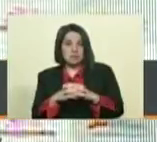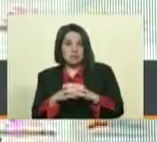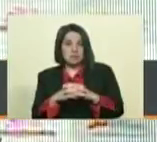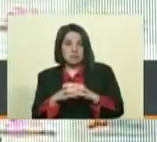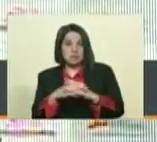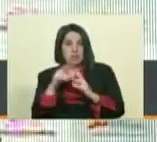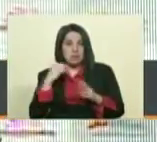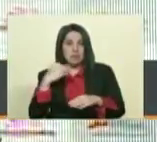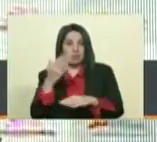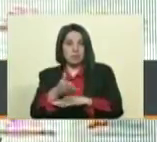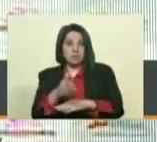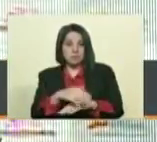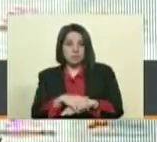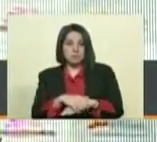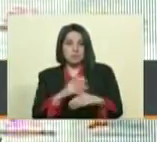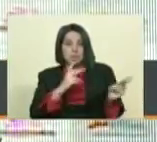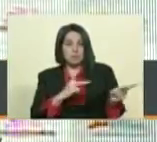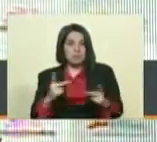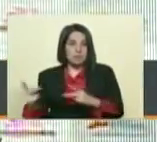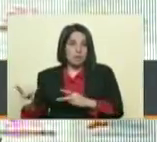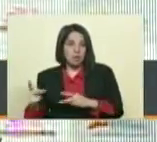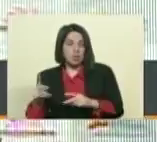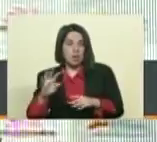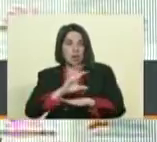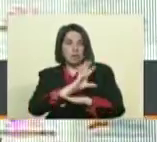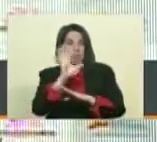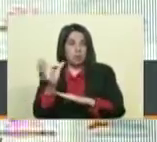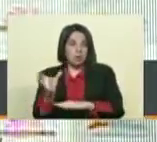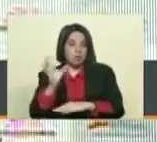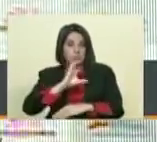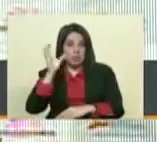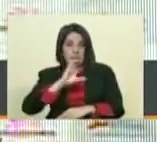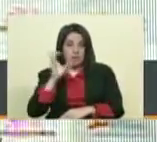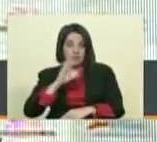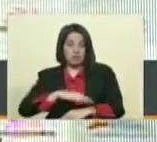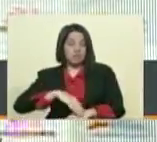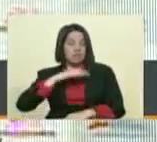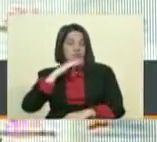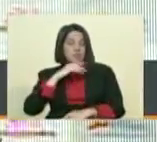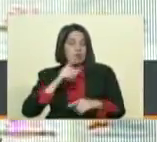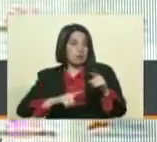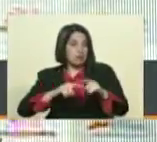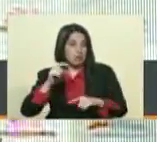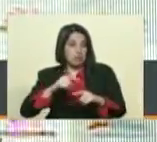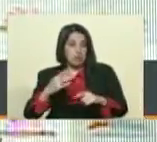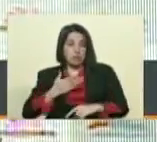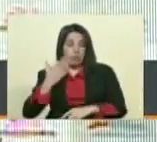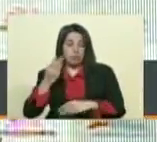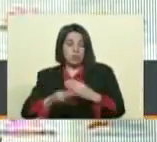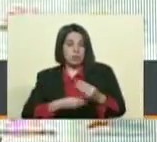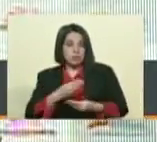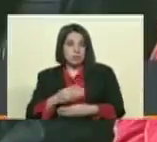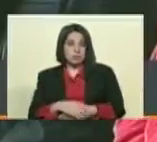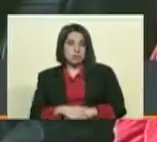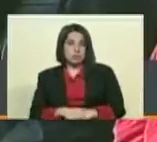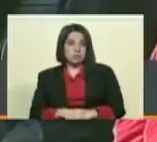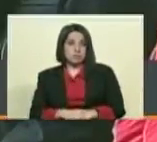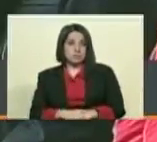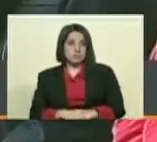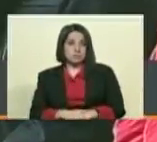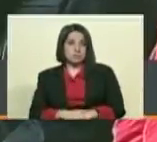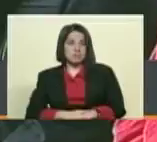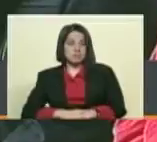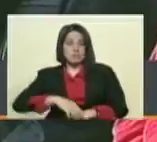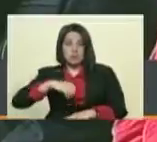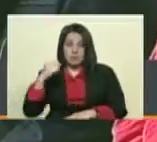Vamos para allá. Están invitados en el Poliedro de Caracas para que ustedes vean las capacidades de nuestra policía. Y la